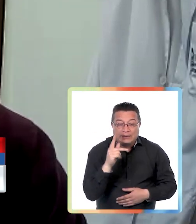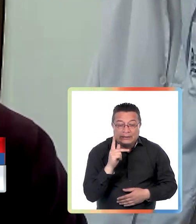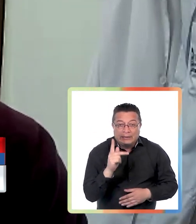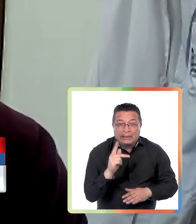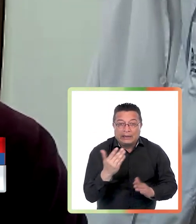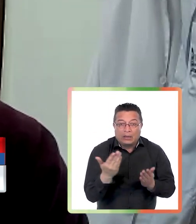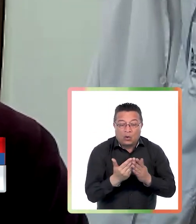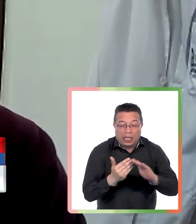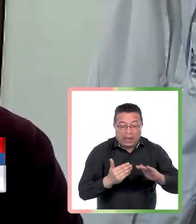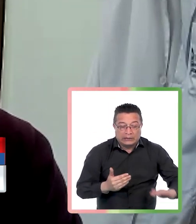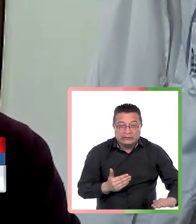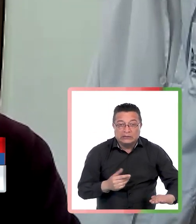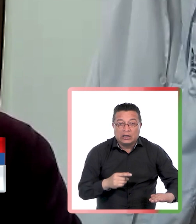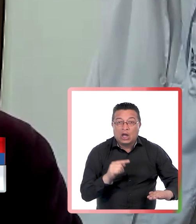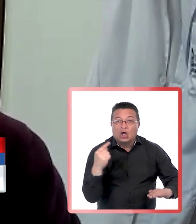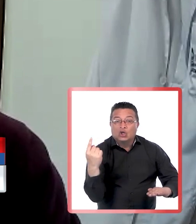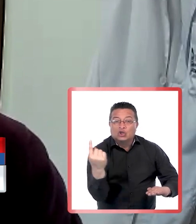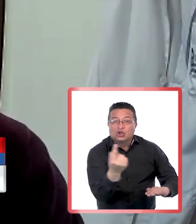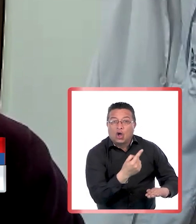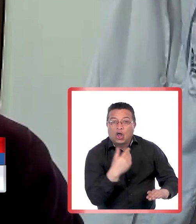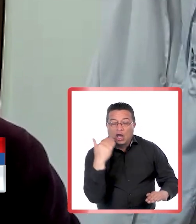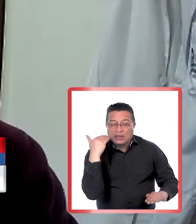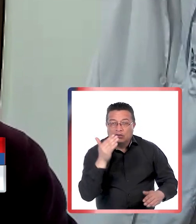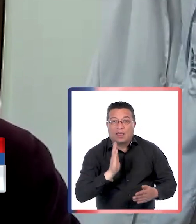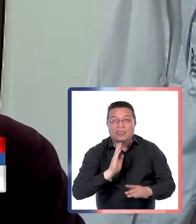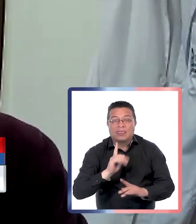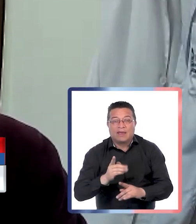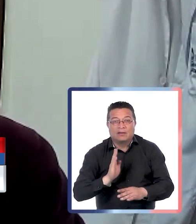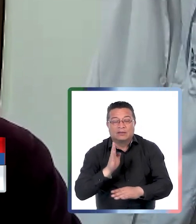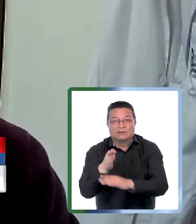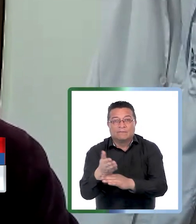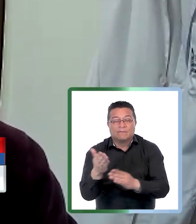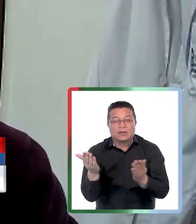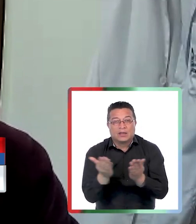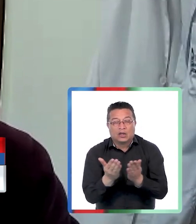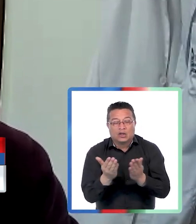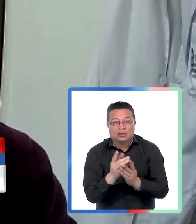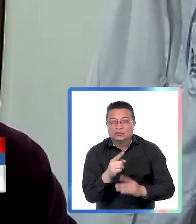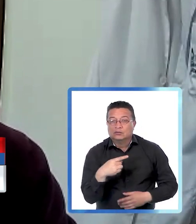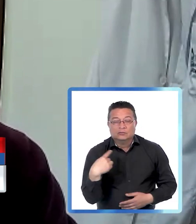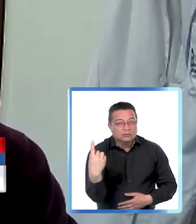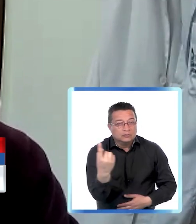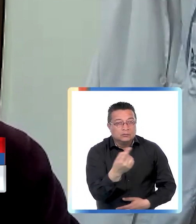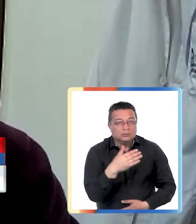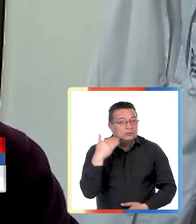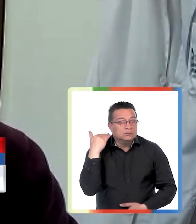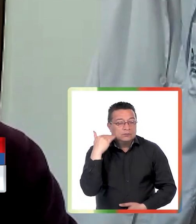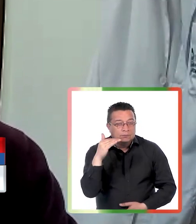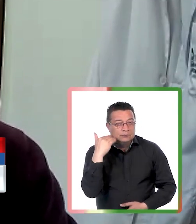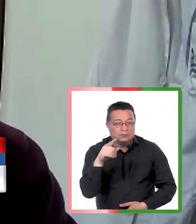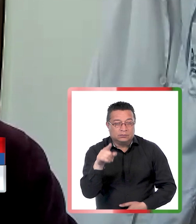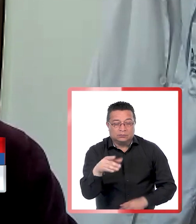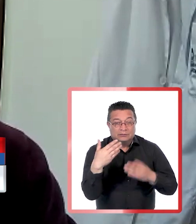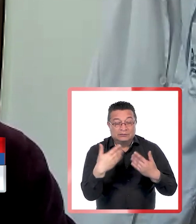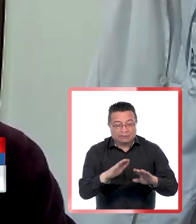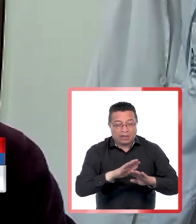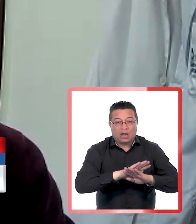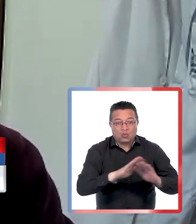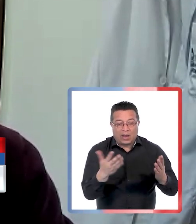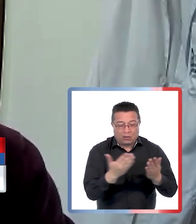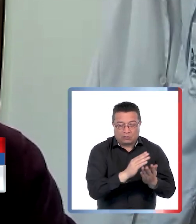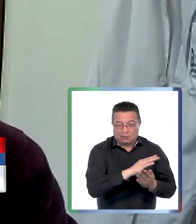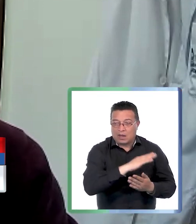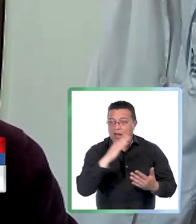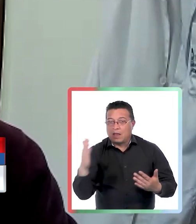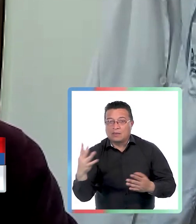pre-kinder. Todos los niños tienen que ir al colegio, todos los niños tienen que terminar